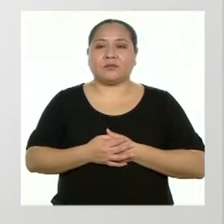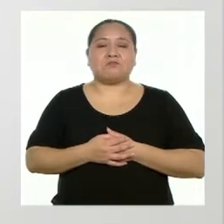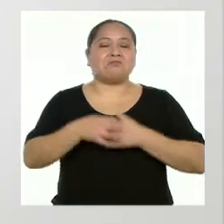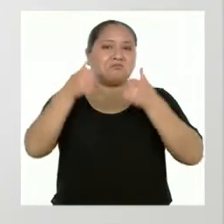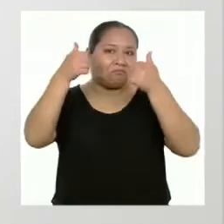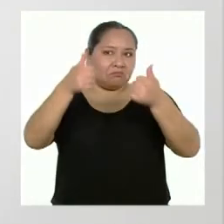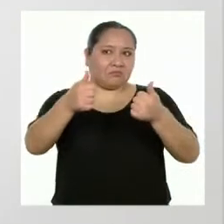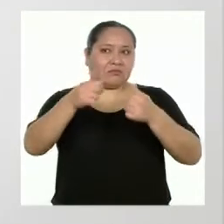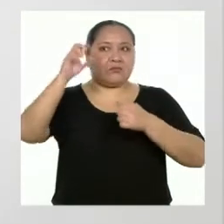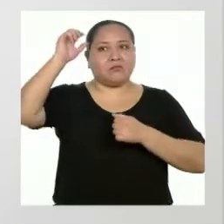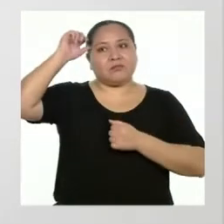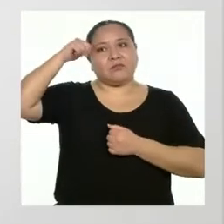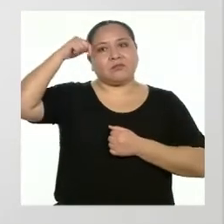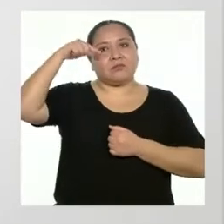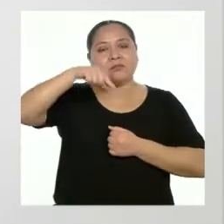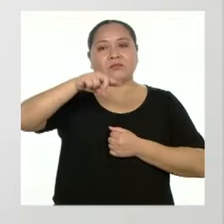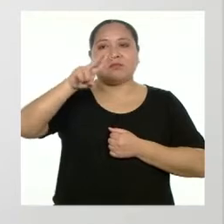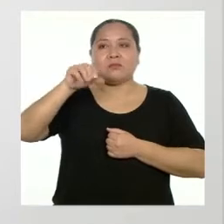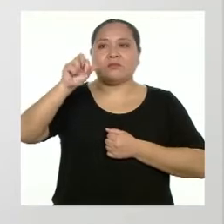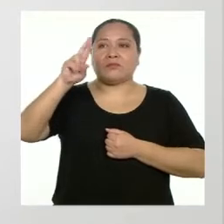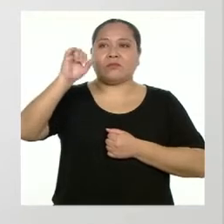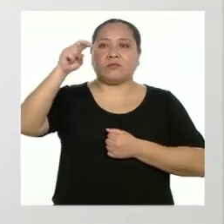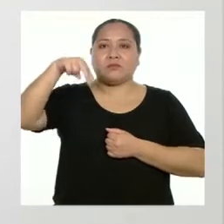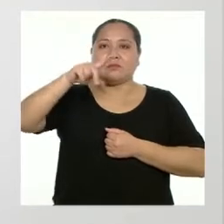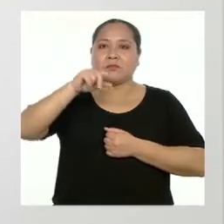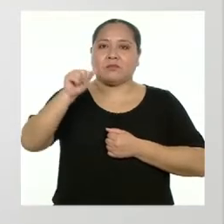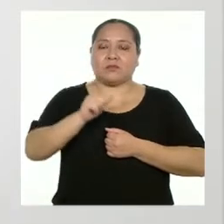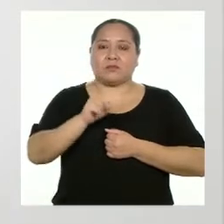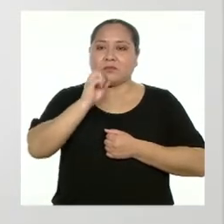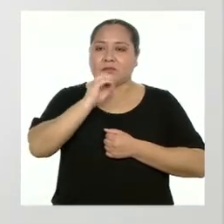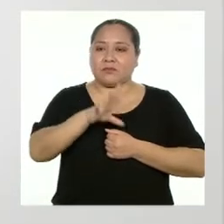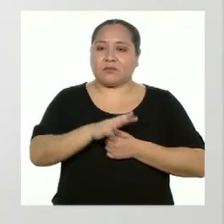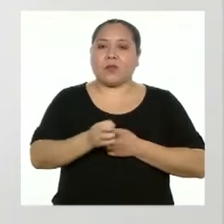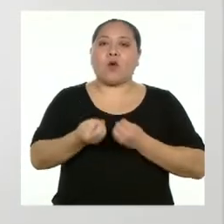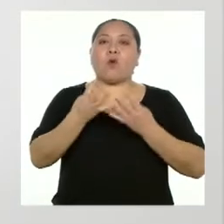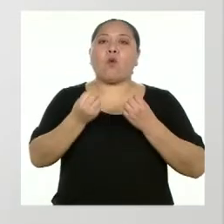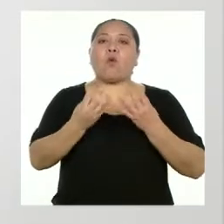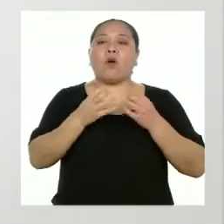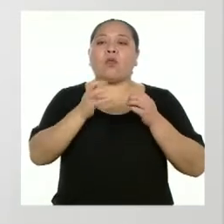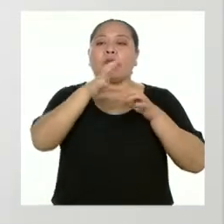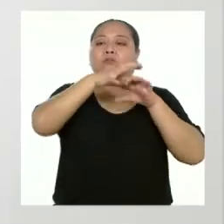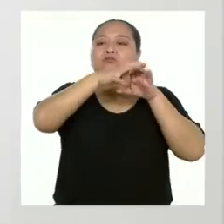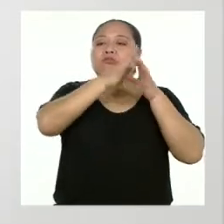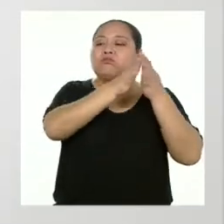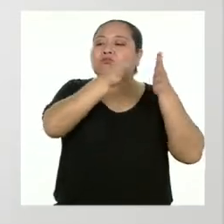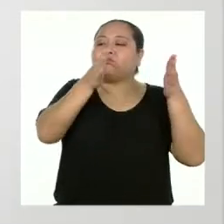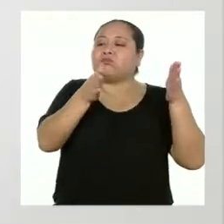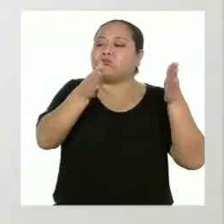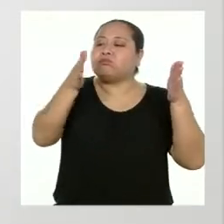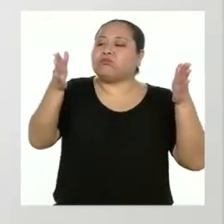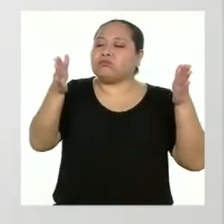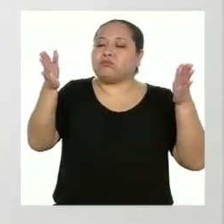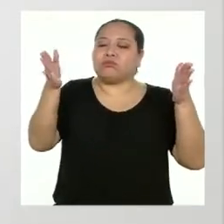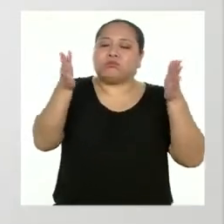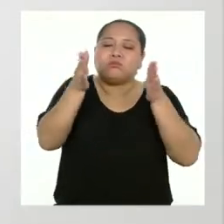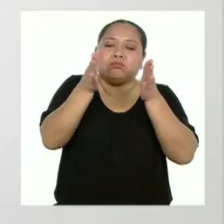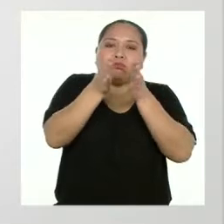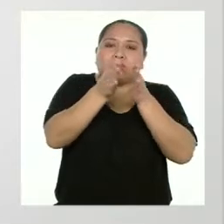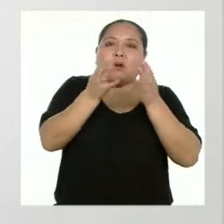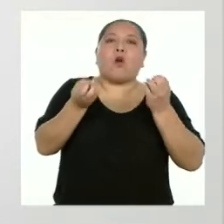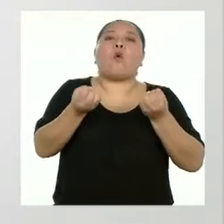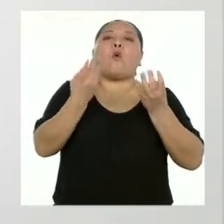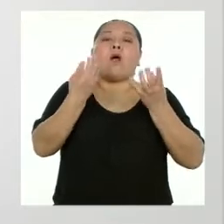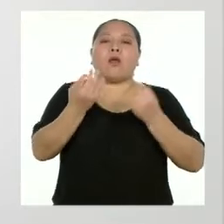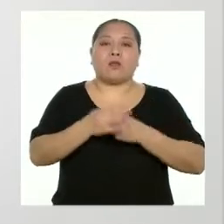Muy bien, recuerda que la varianza mide qué tan dispersos están los datos alrededor de su media. Ya sabes que cuando